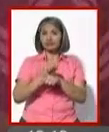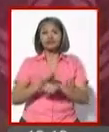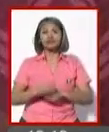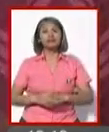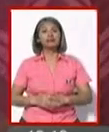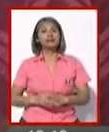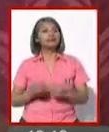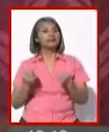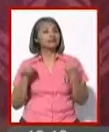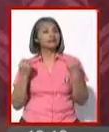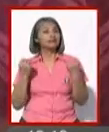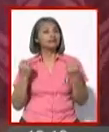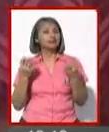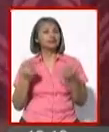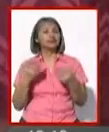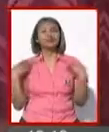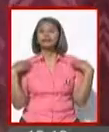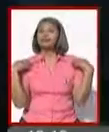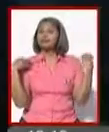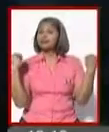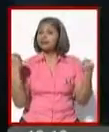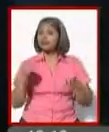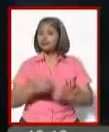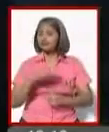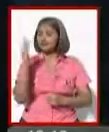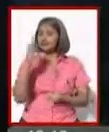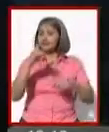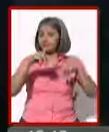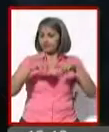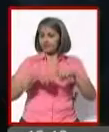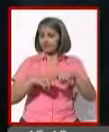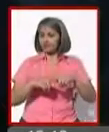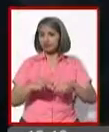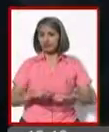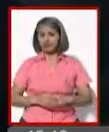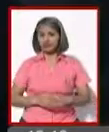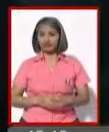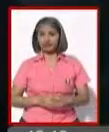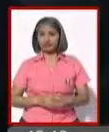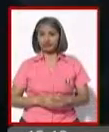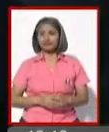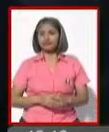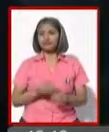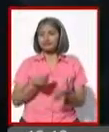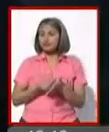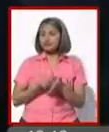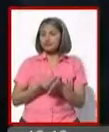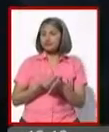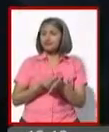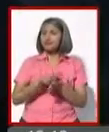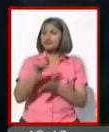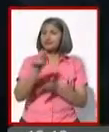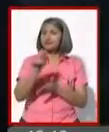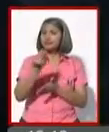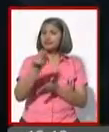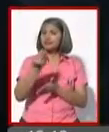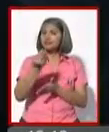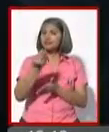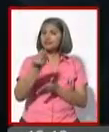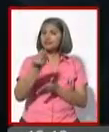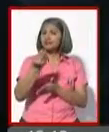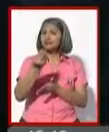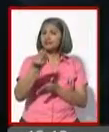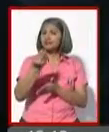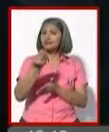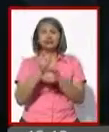Mi madre era una mujer trabajadora, valiente, nunca dependía de una persona que le esté dando plata o algo. Ella siempre trabajó y siempre